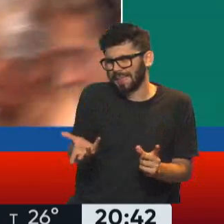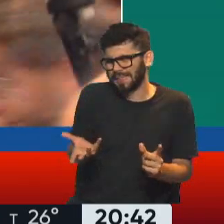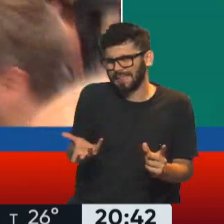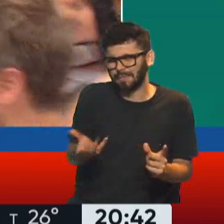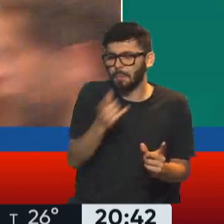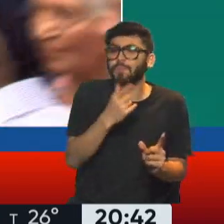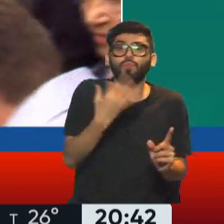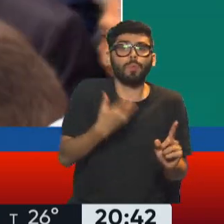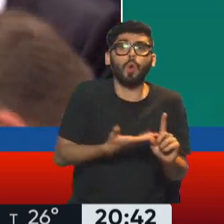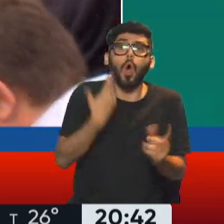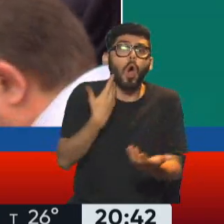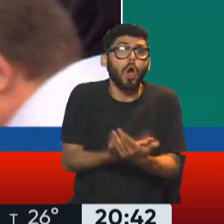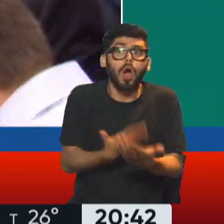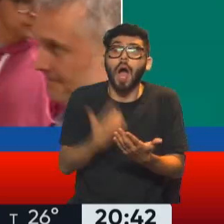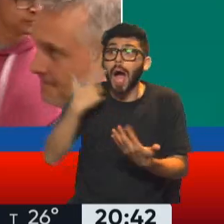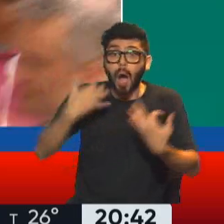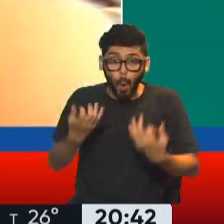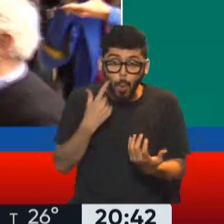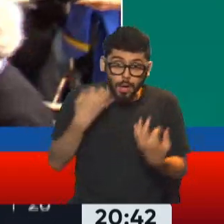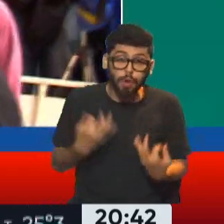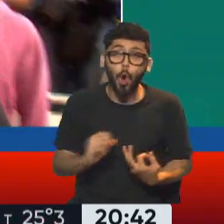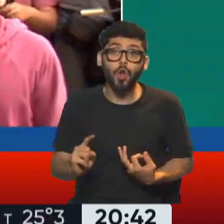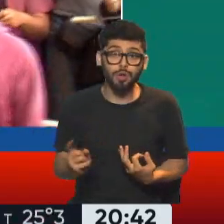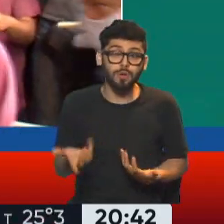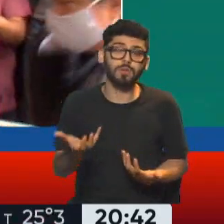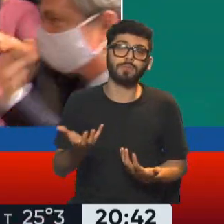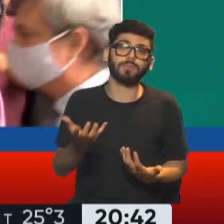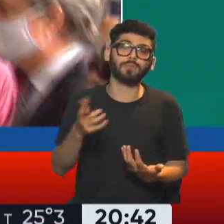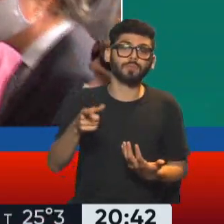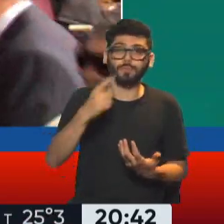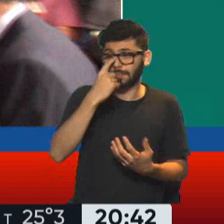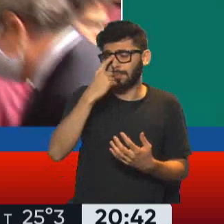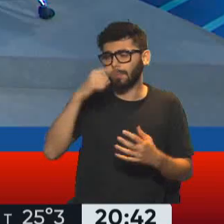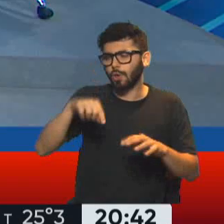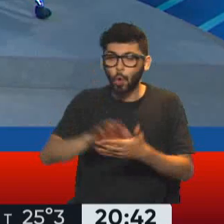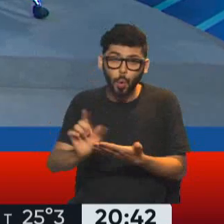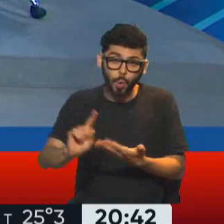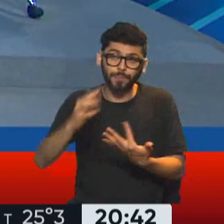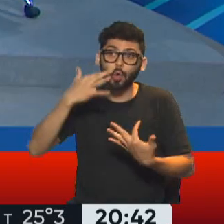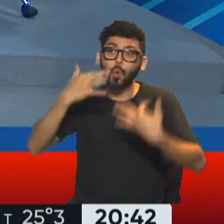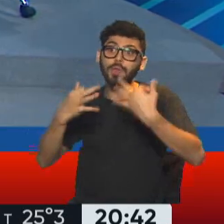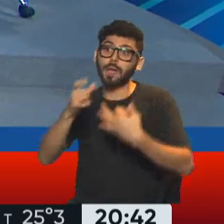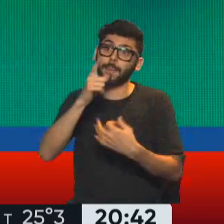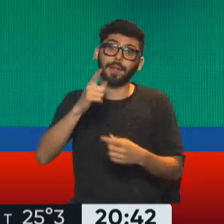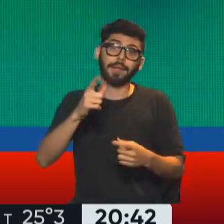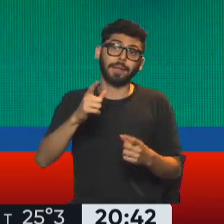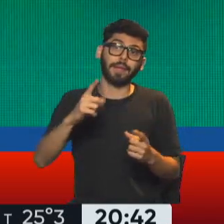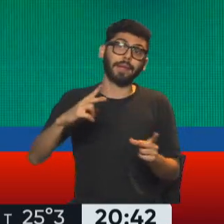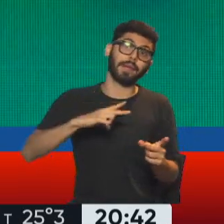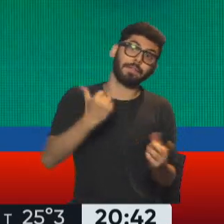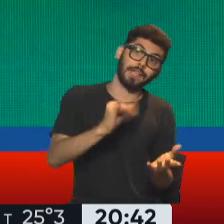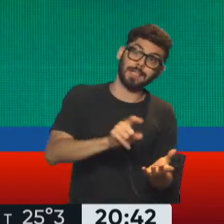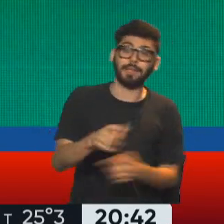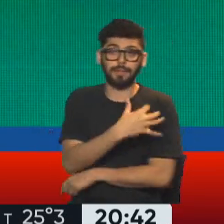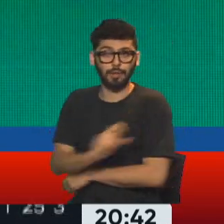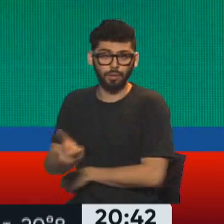rinda cuentas ante la justicia y que cuando esto no es nada nuevo, ¿no? Tenemos una justicia muy clasista. Ahora, Parece ¿y que hay si es quienes... absuelto?